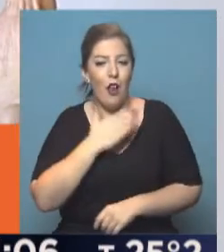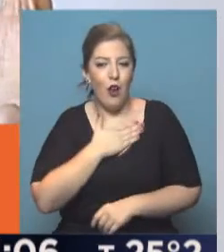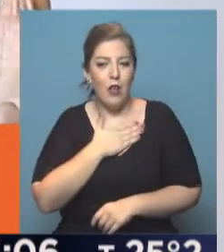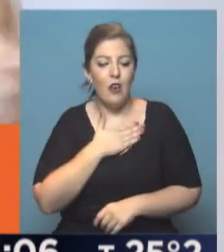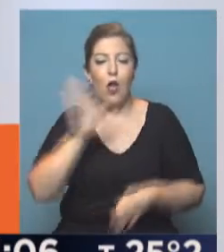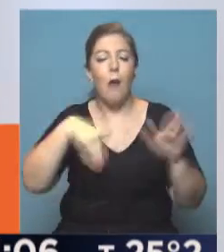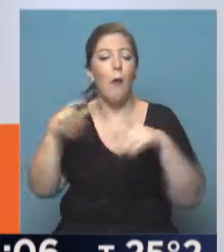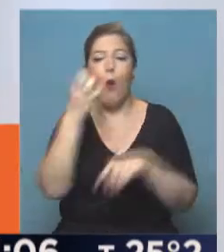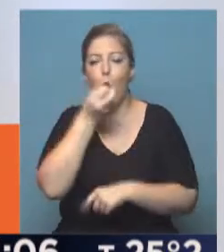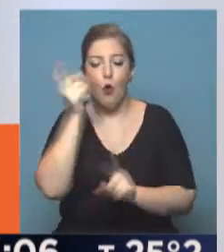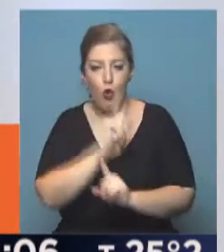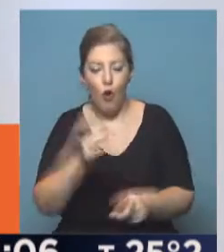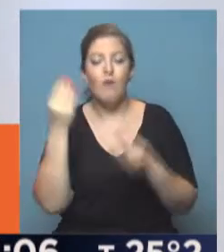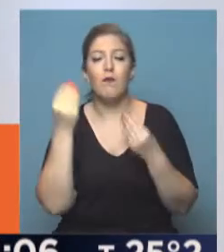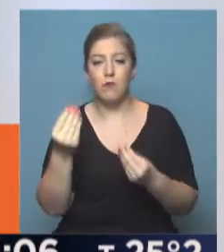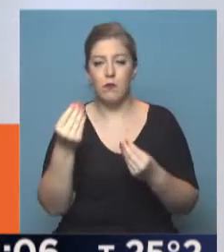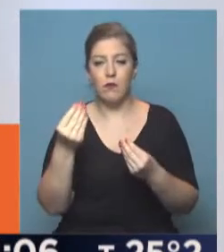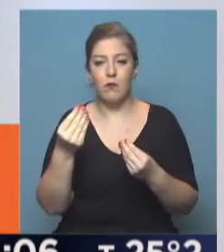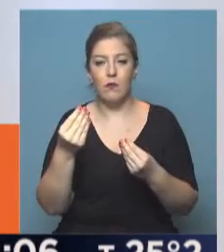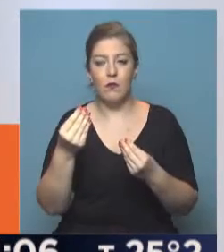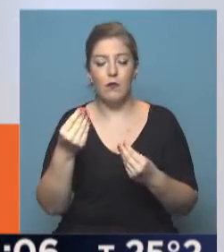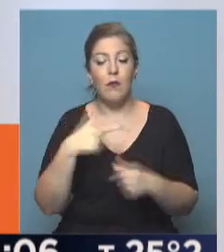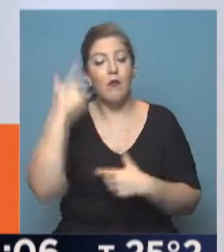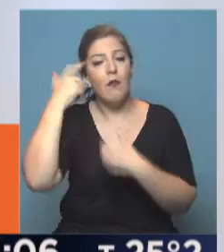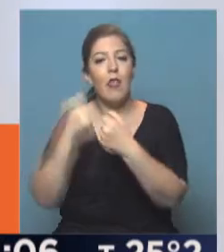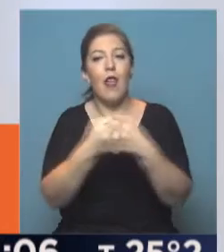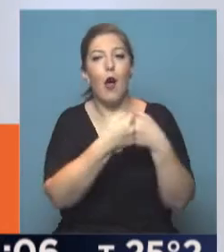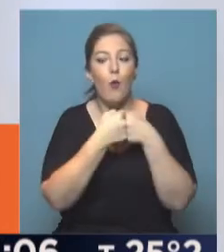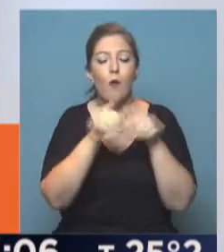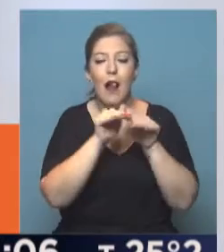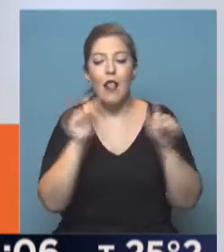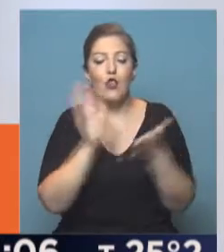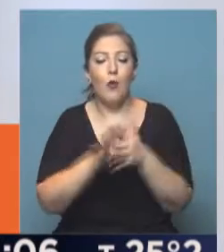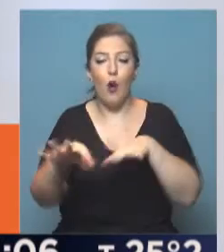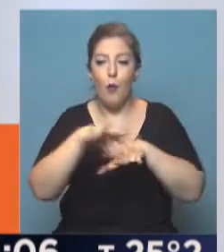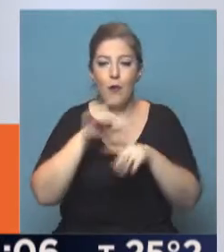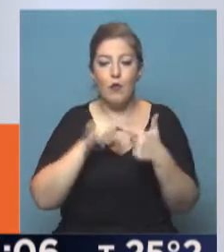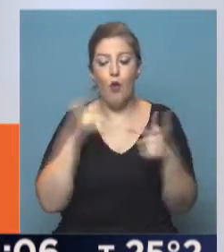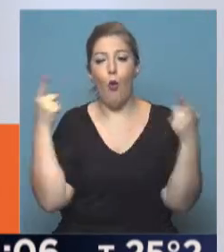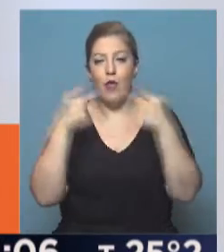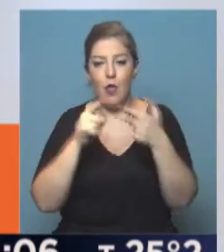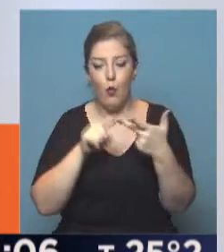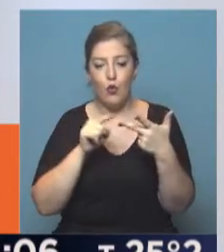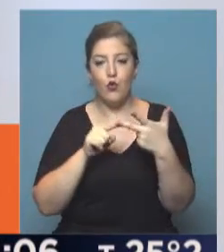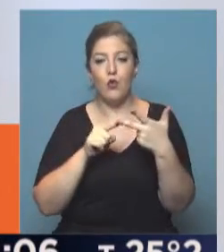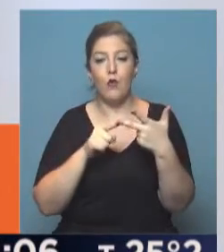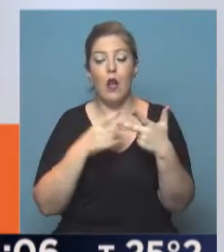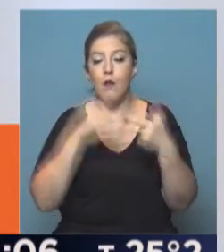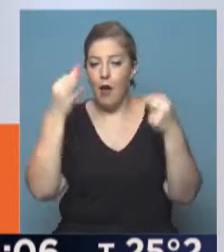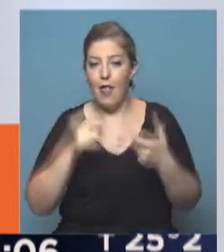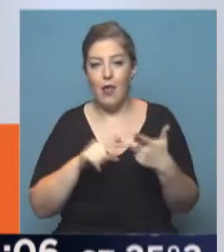amontonar, se trata de tener una coherencia en los compromisos, en los objetivos, en la